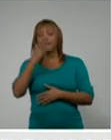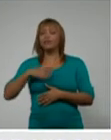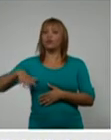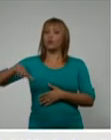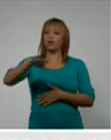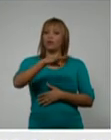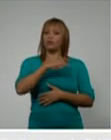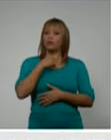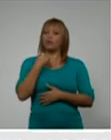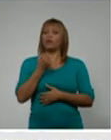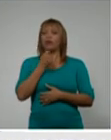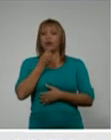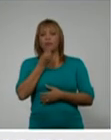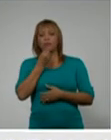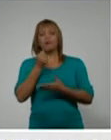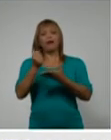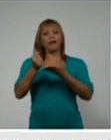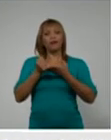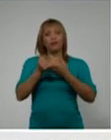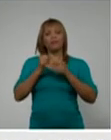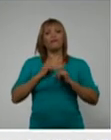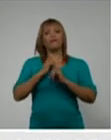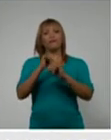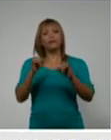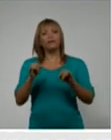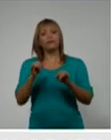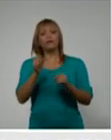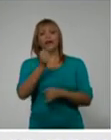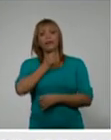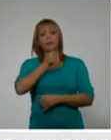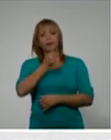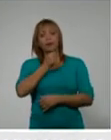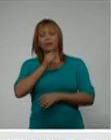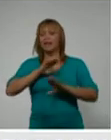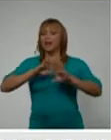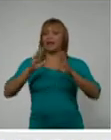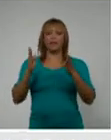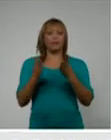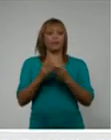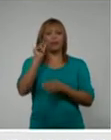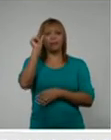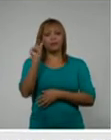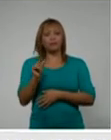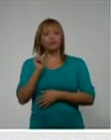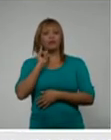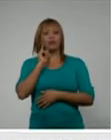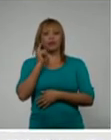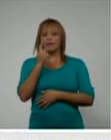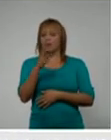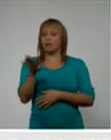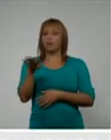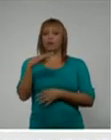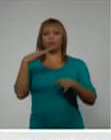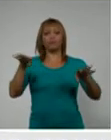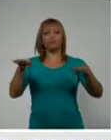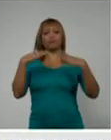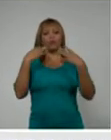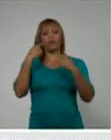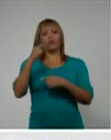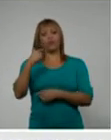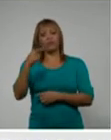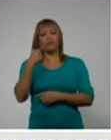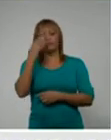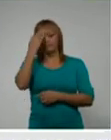hecho posible esta transmisión, a Abdiel y a todas las personas que nos escuchan diariamente. Muchas gracias.